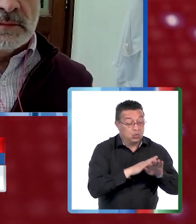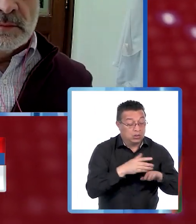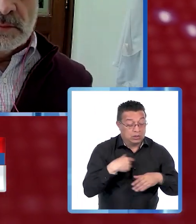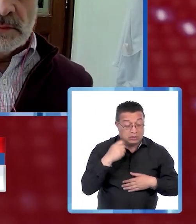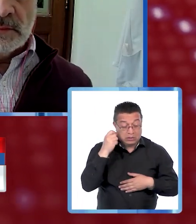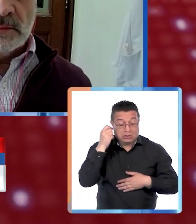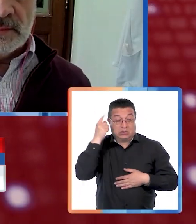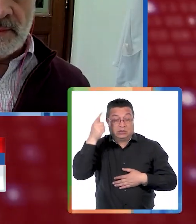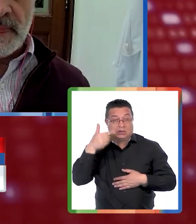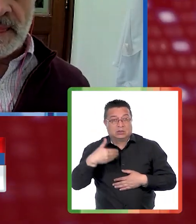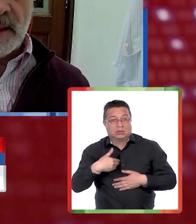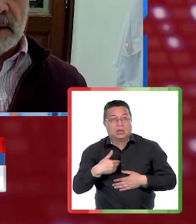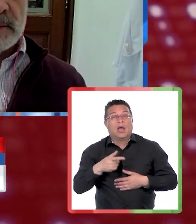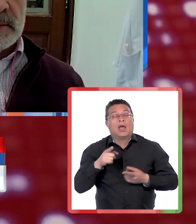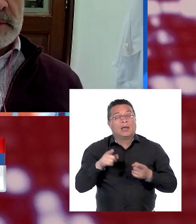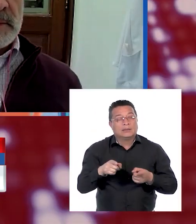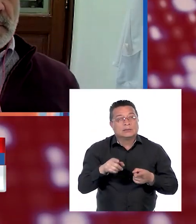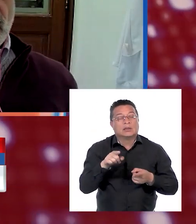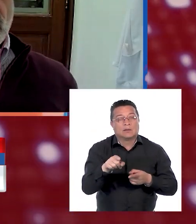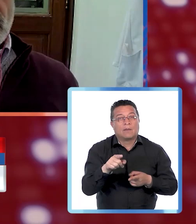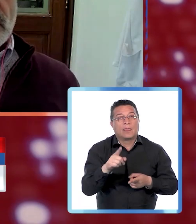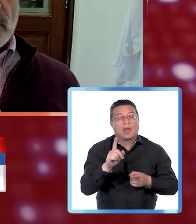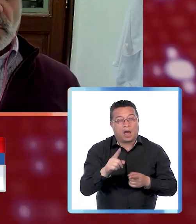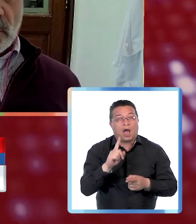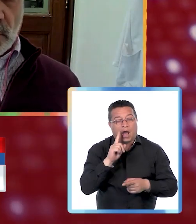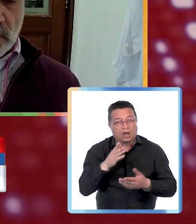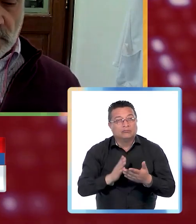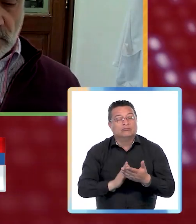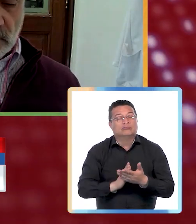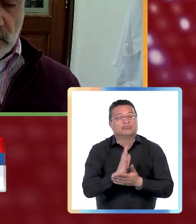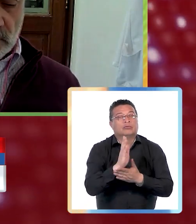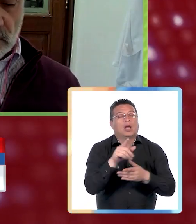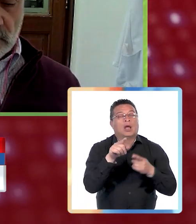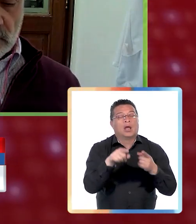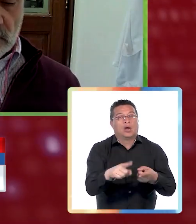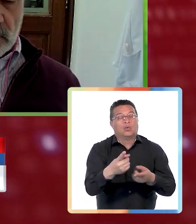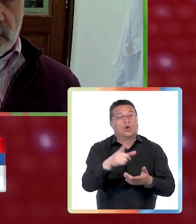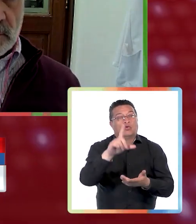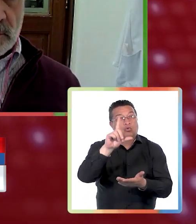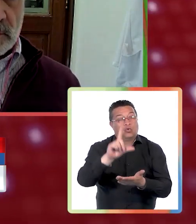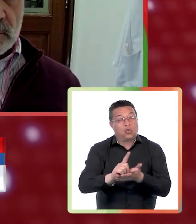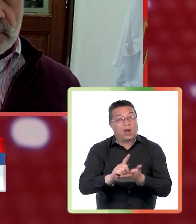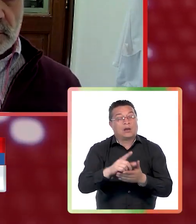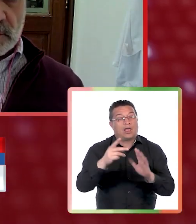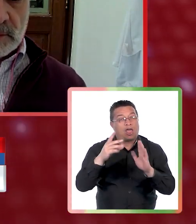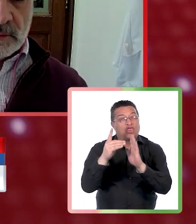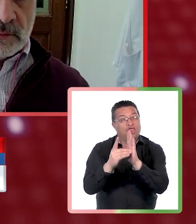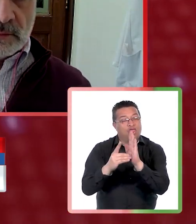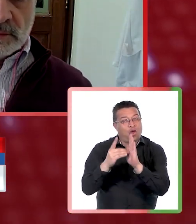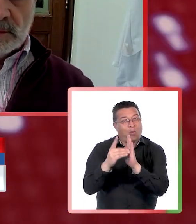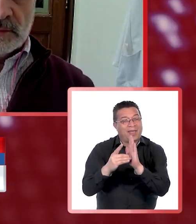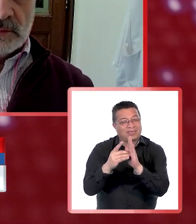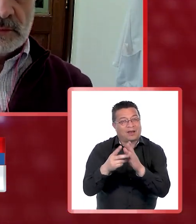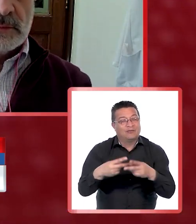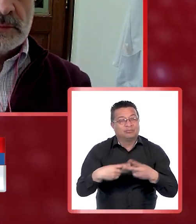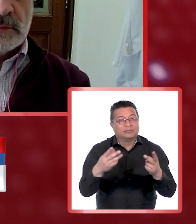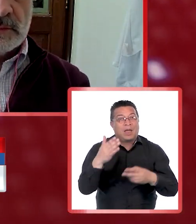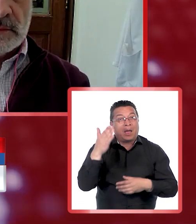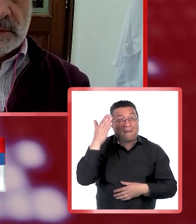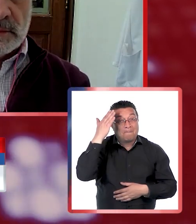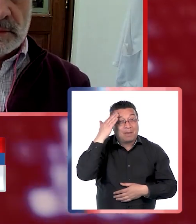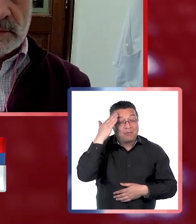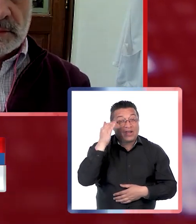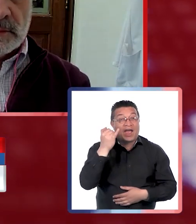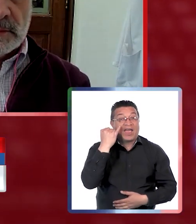a nuestros familiares, el hecho de que haya estrenado, por ejemplo, un espacio, un documental como lo fue